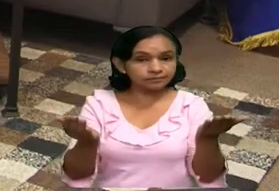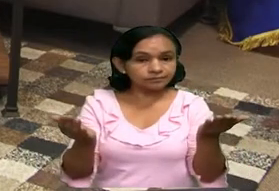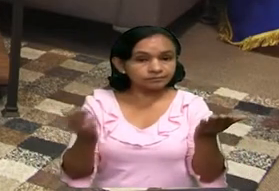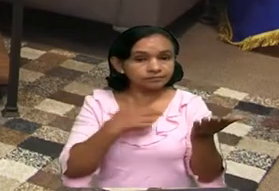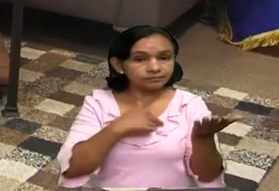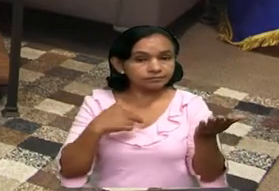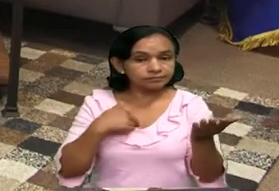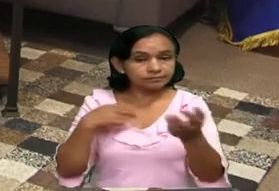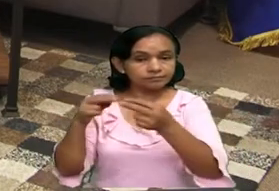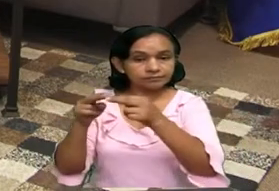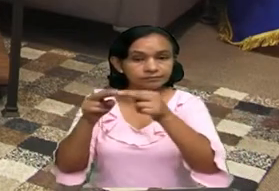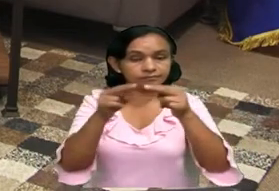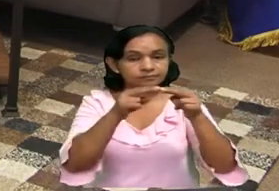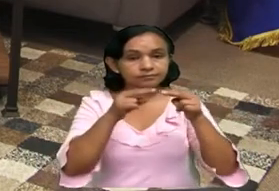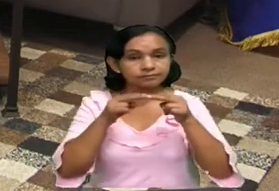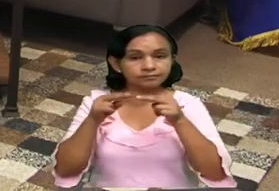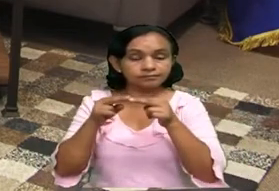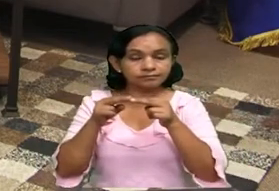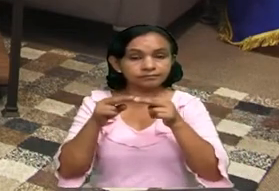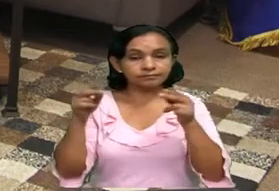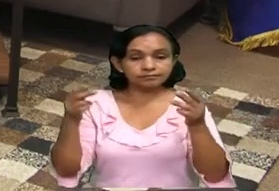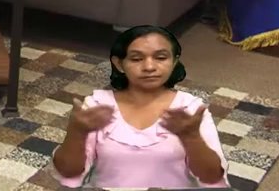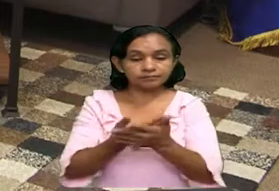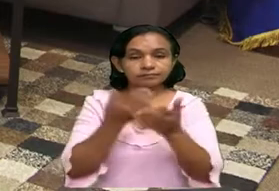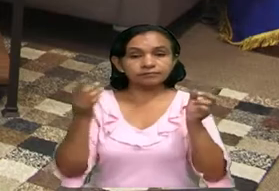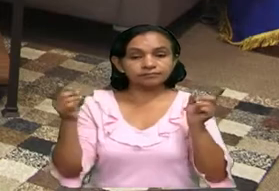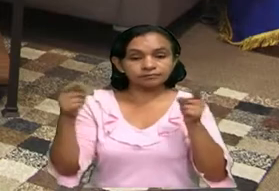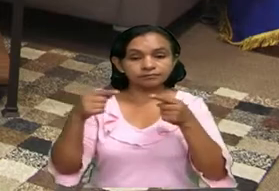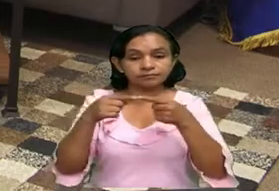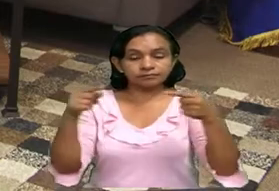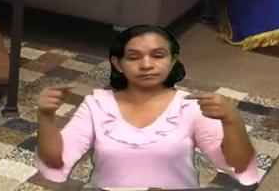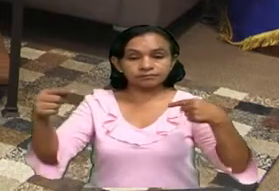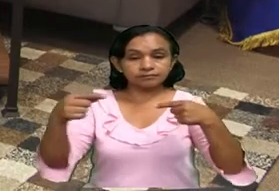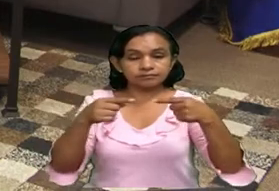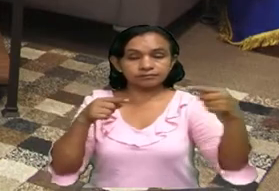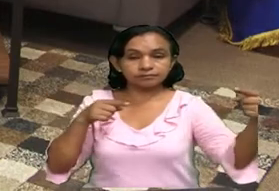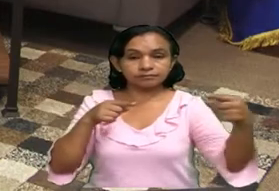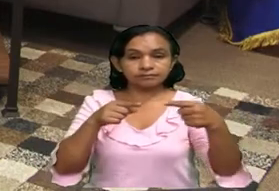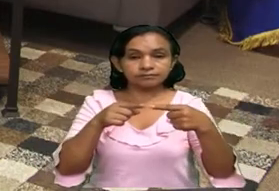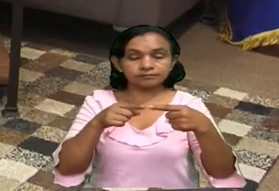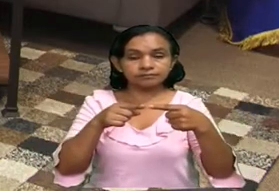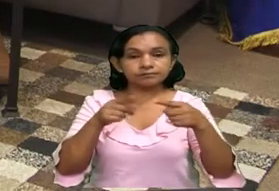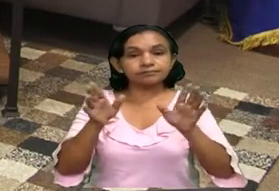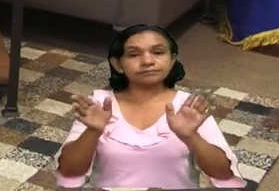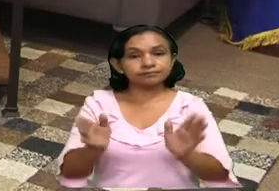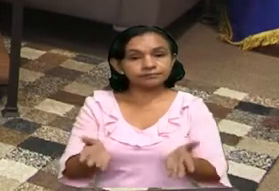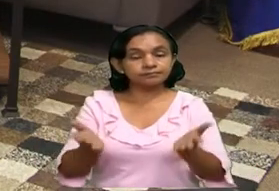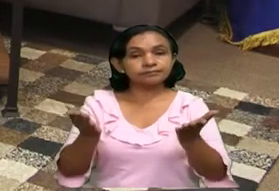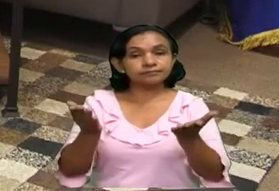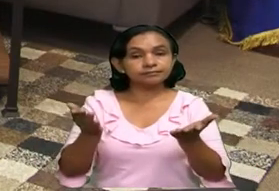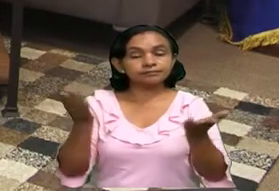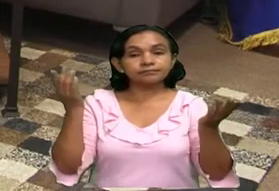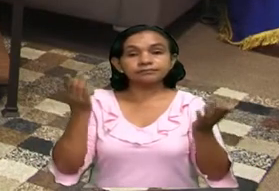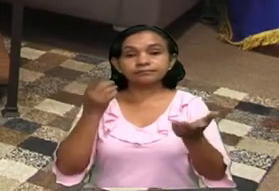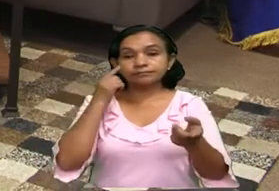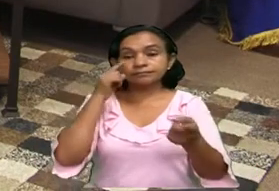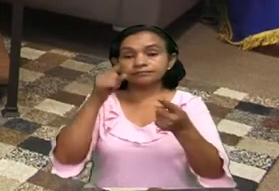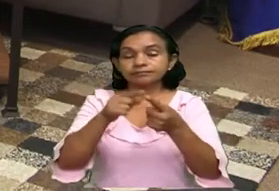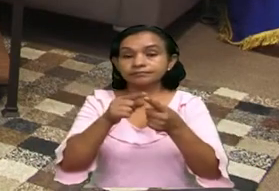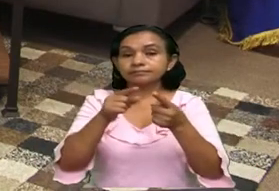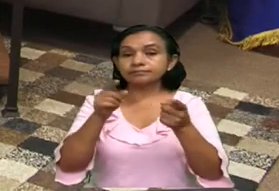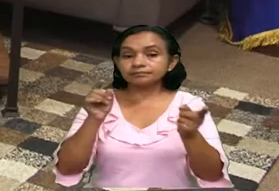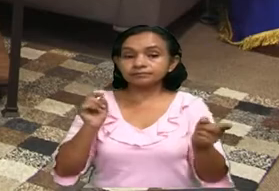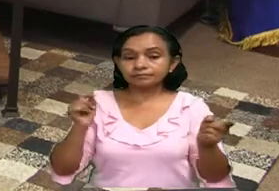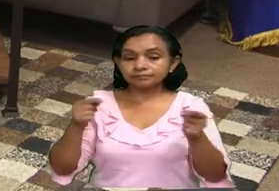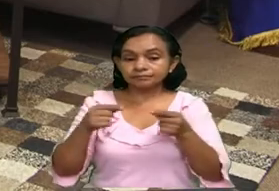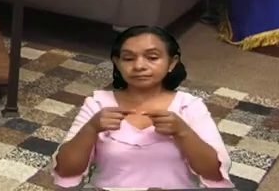ir articulándose a esta estrategia? Bueno, yo creo que el objetivo que fija la Estrategia Nacional de la